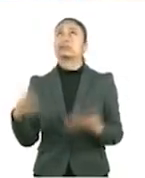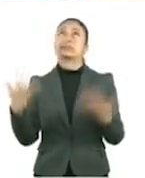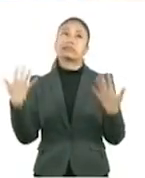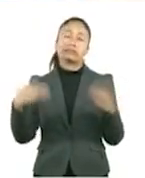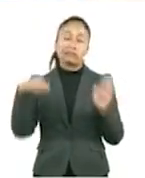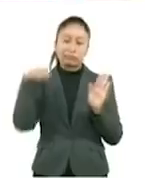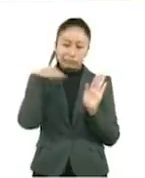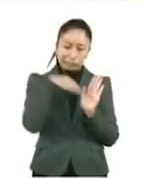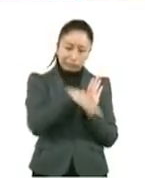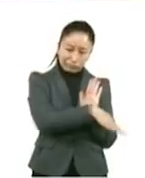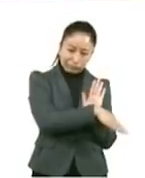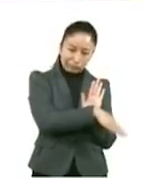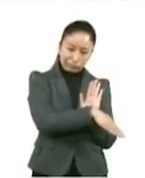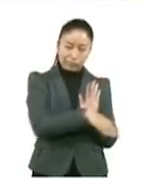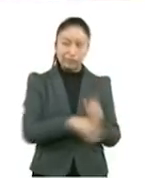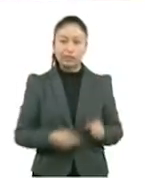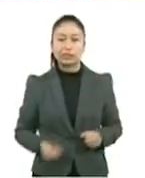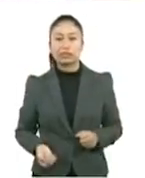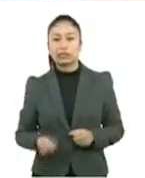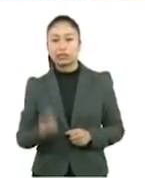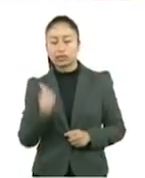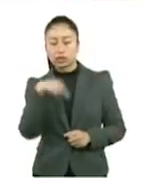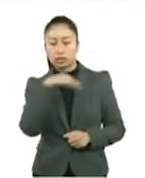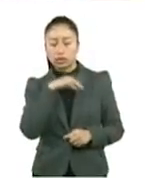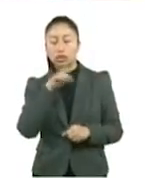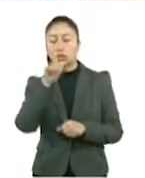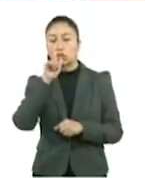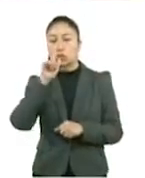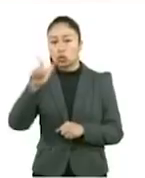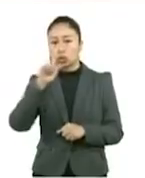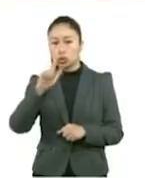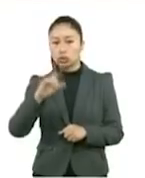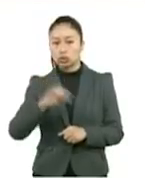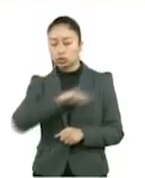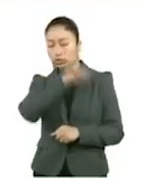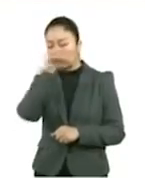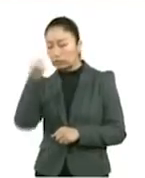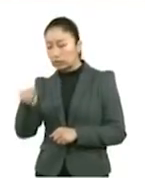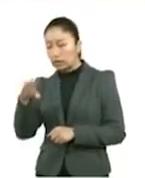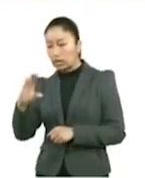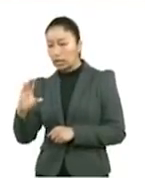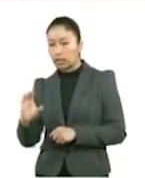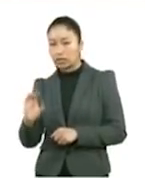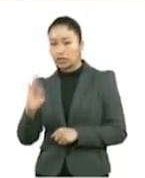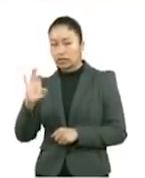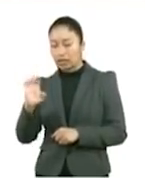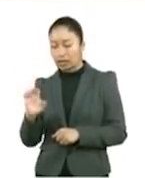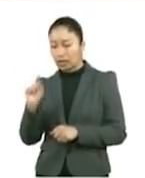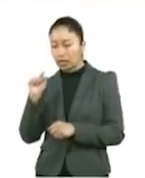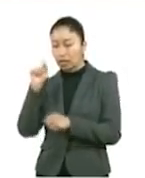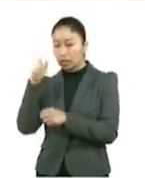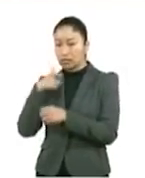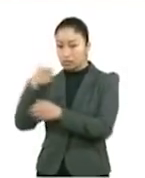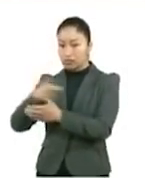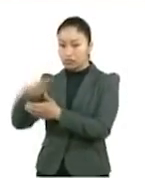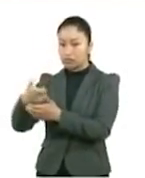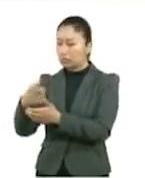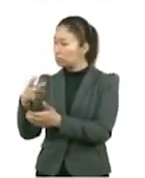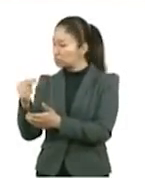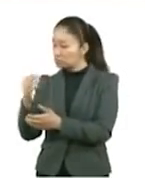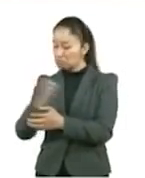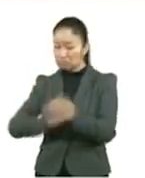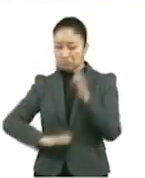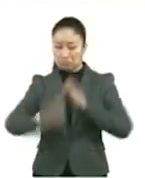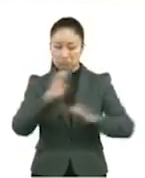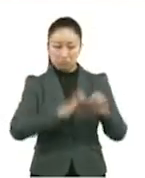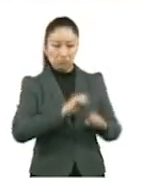que nosotros pagamos de luz no iba a CFE, sino iba principalmente a pagar a las empresas extranjeras. O